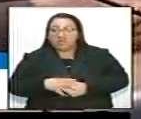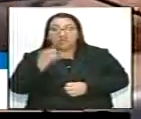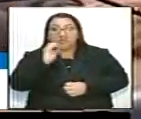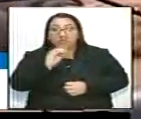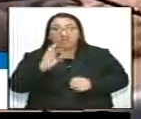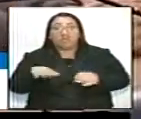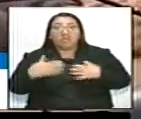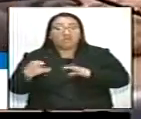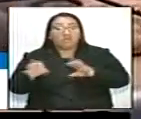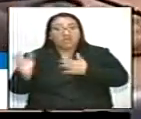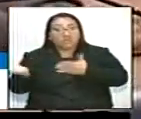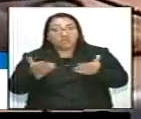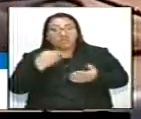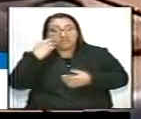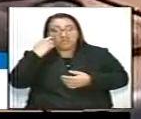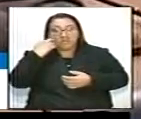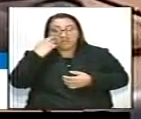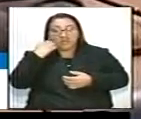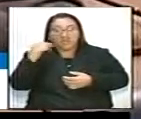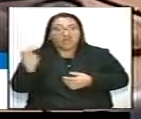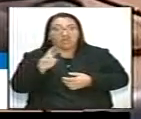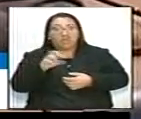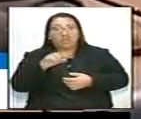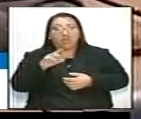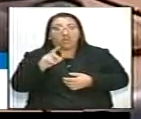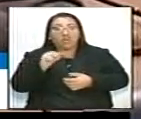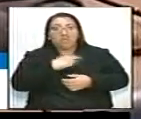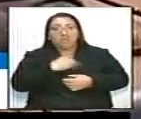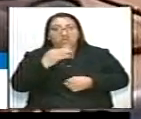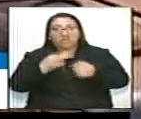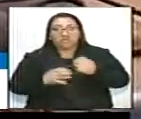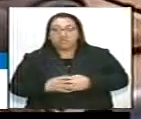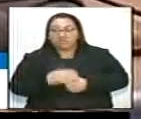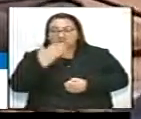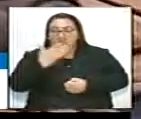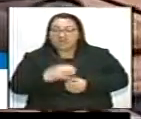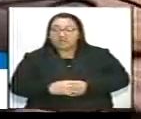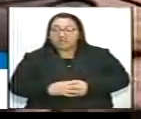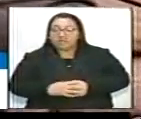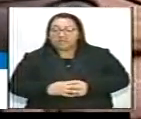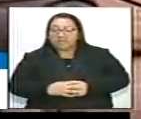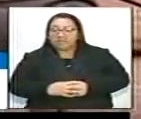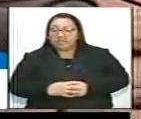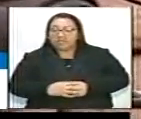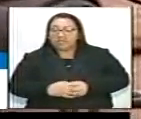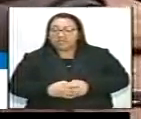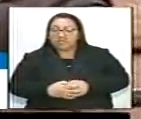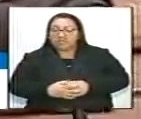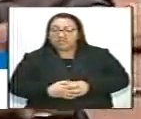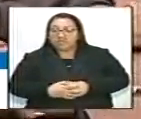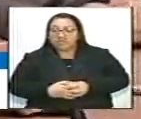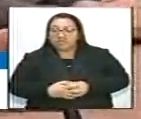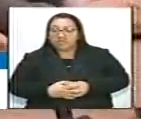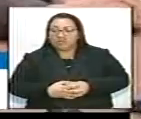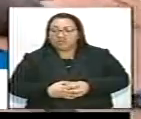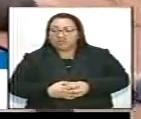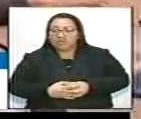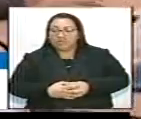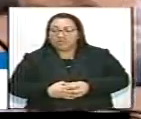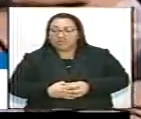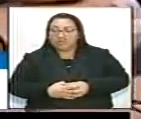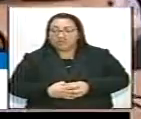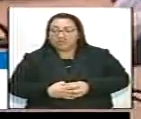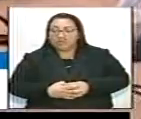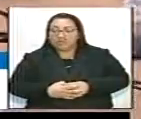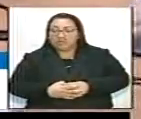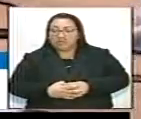esta invitación a ambos procuradores y al ministro de Justicia. Gracias. Muchas gracias. Tiene la palabra el congresista